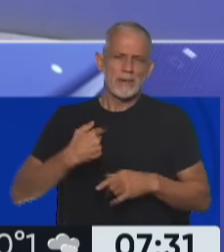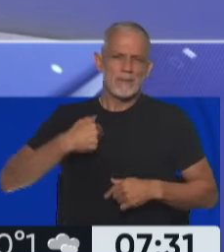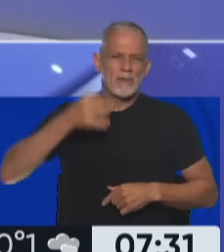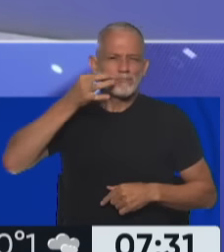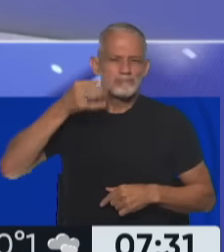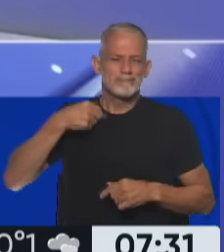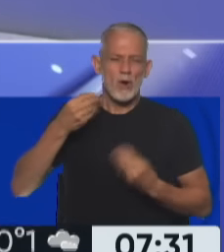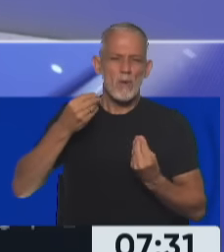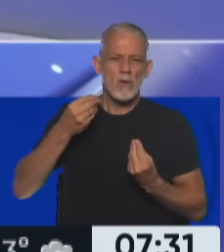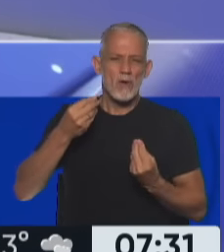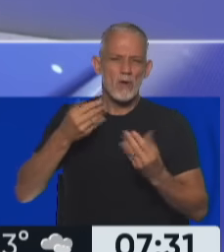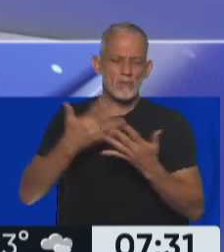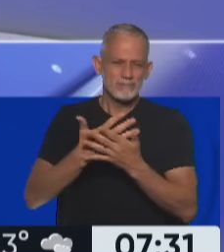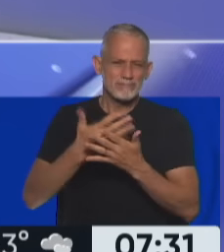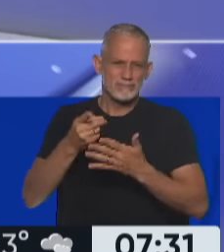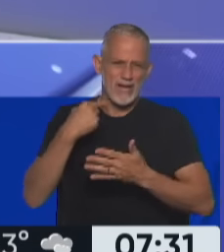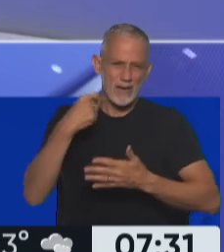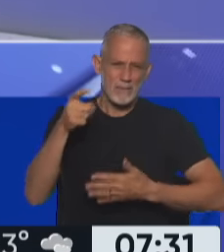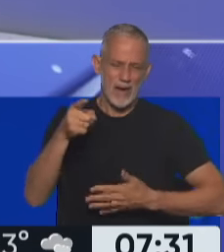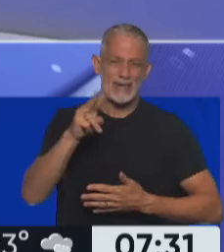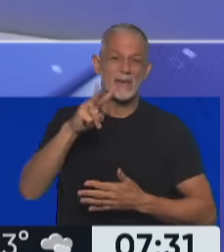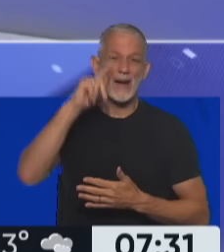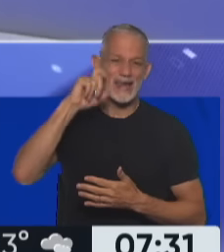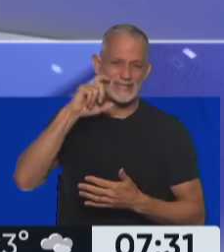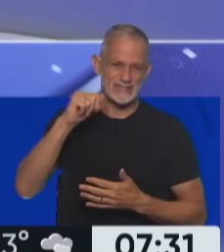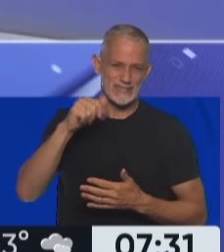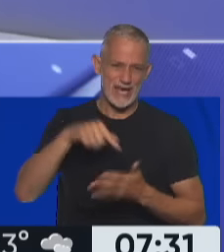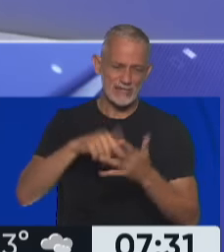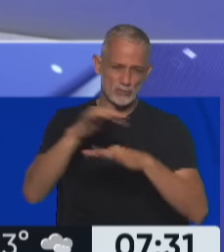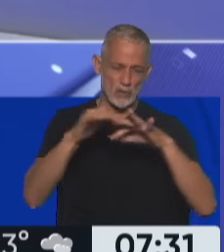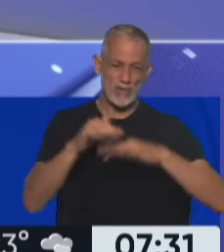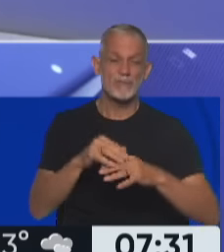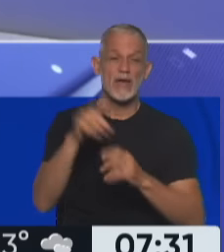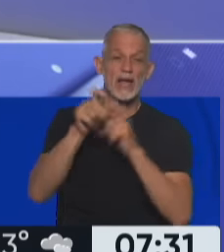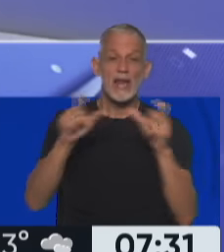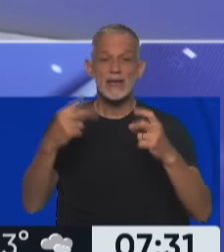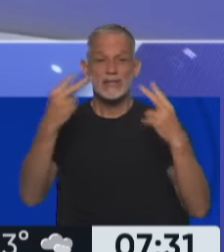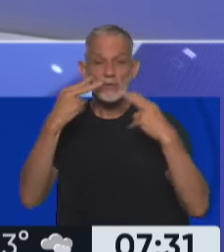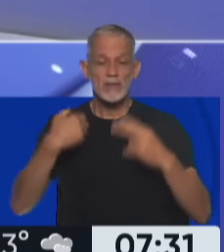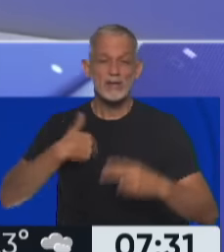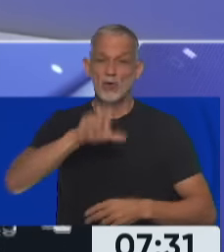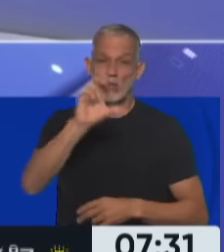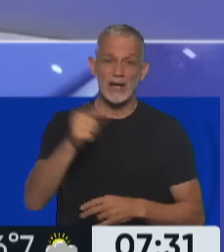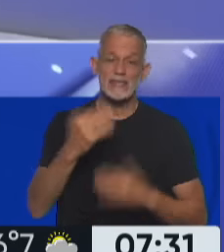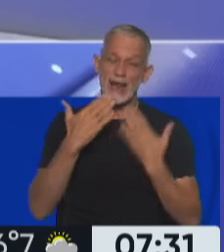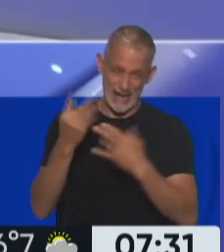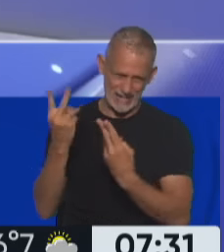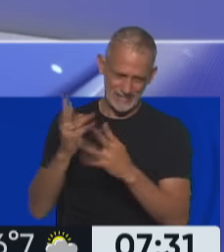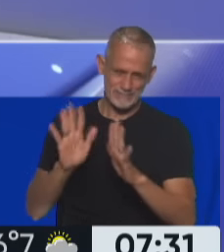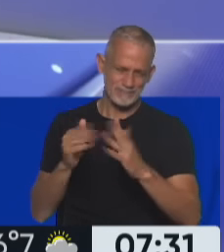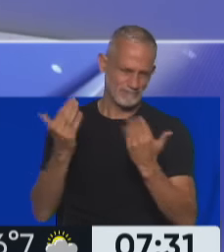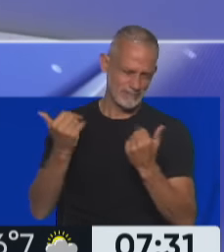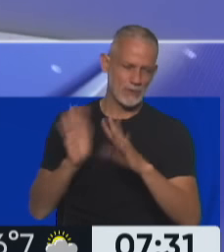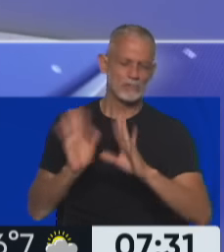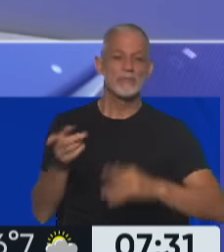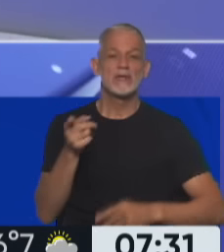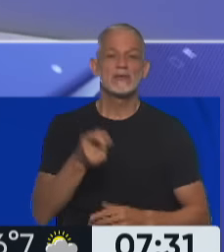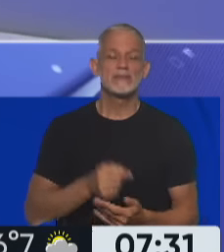verdadera tragedia que está sufriendo España y Valencia particularmente. A los amigos que nos miran desde todo el país, gracias a ambos, nos